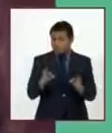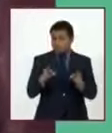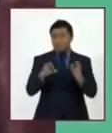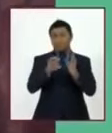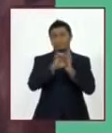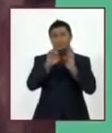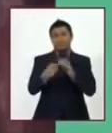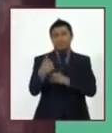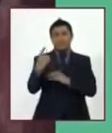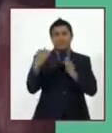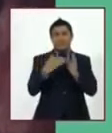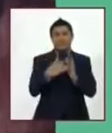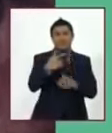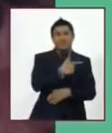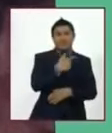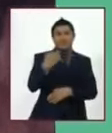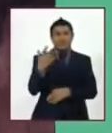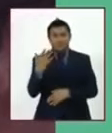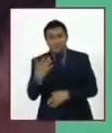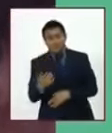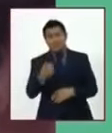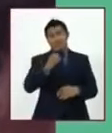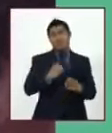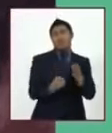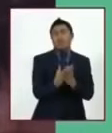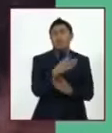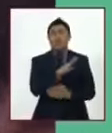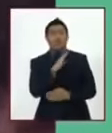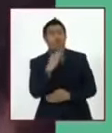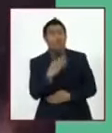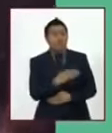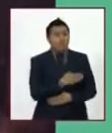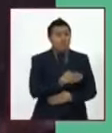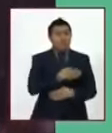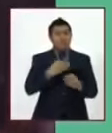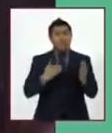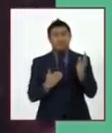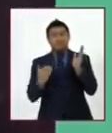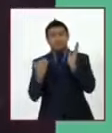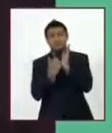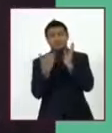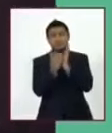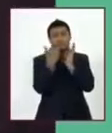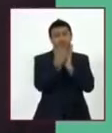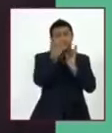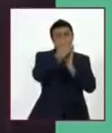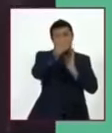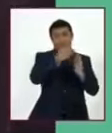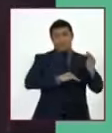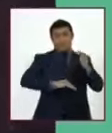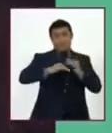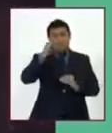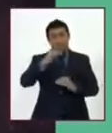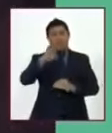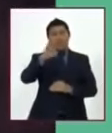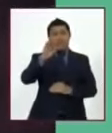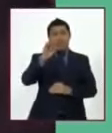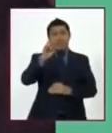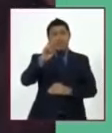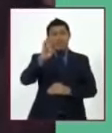1750 para el caso de la Nueva España, el ascenso de la dinastía de los Borbones, dirigiendo el